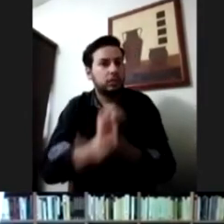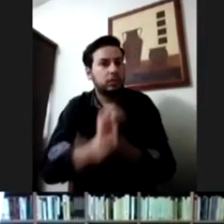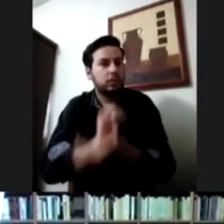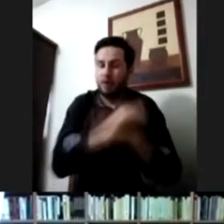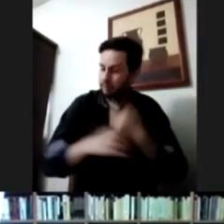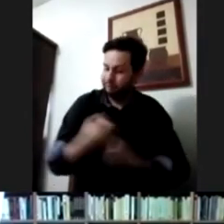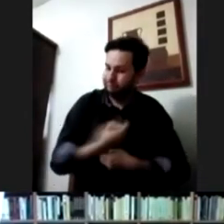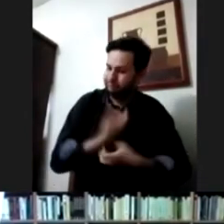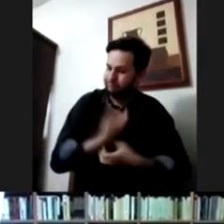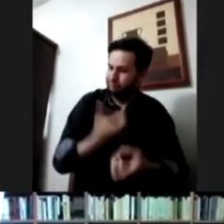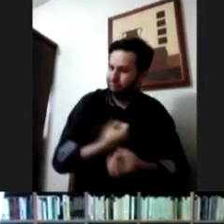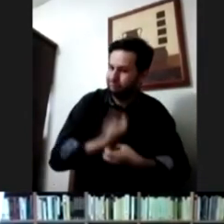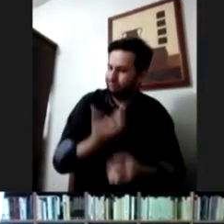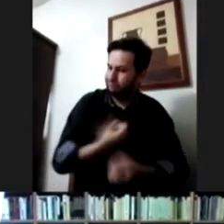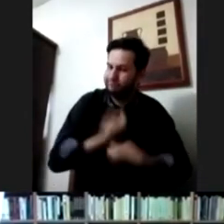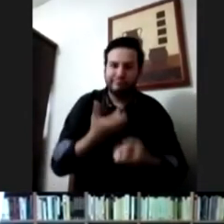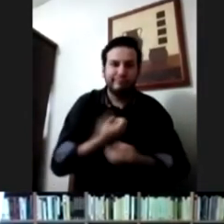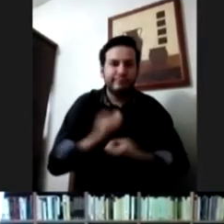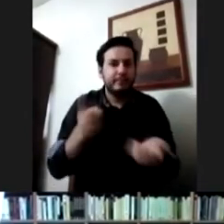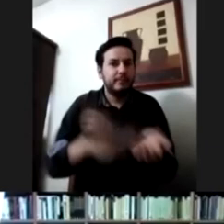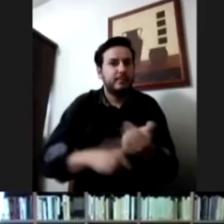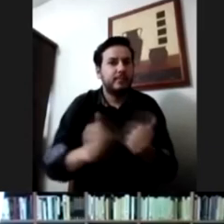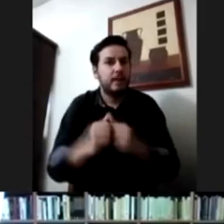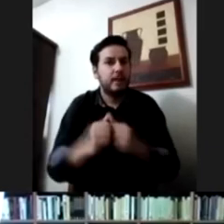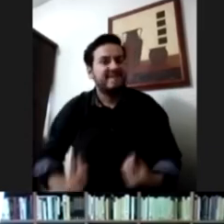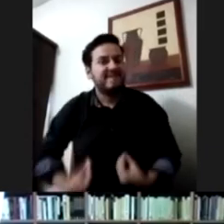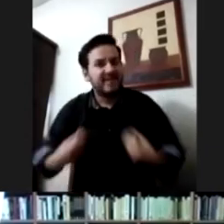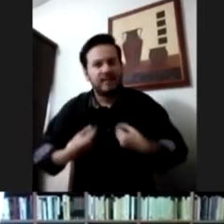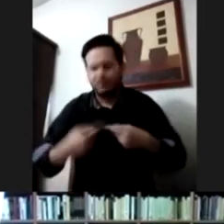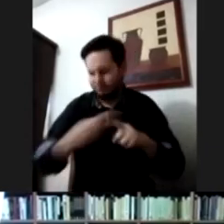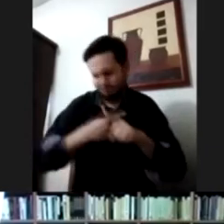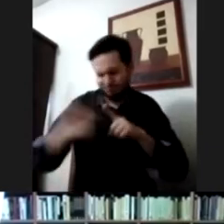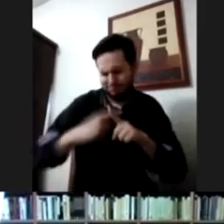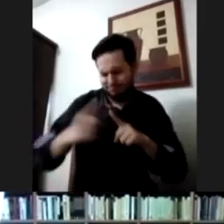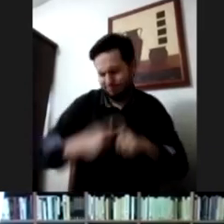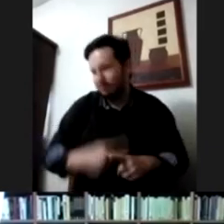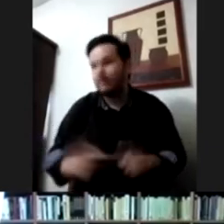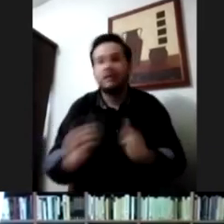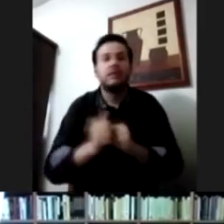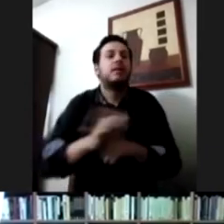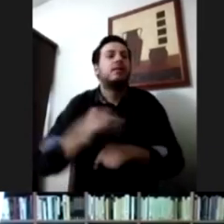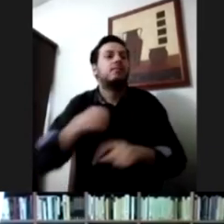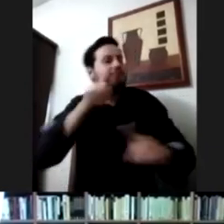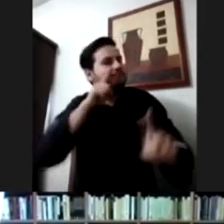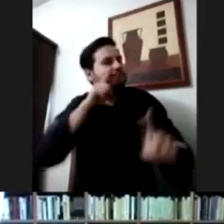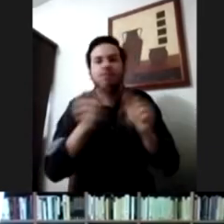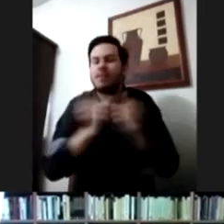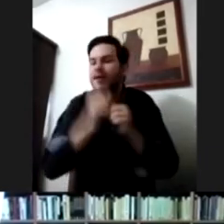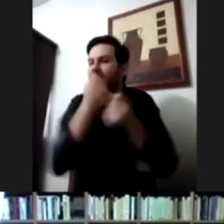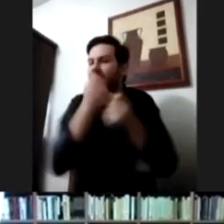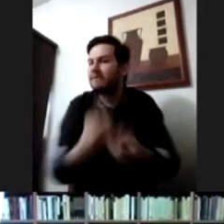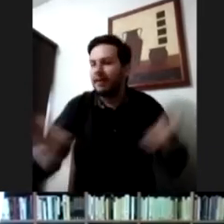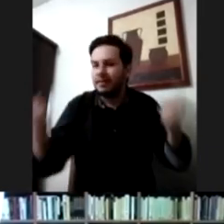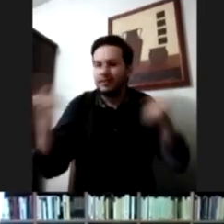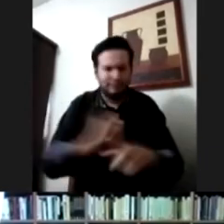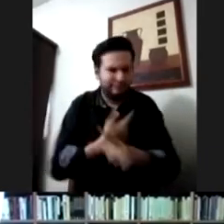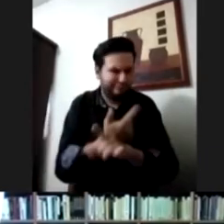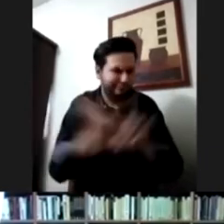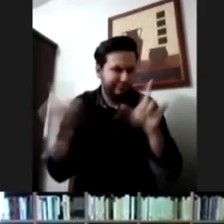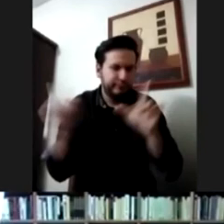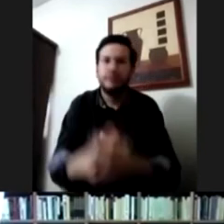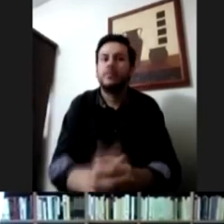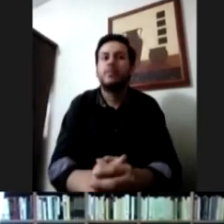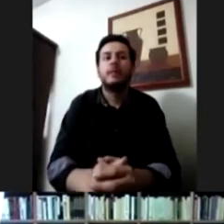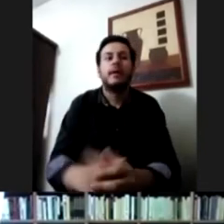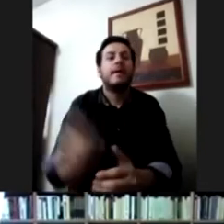tiene en las vidas de las niñas, niños, pues cruza, ¿no?, por estos cuerpos infantiles de forma cotidiana. Pues en